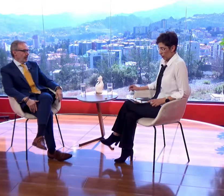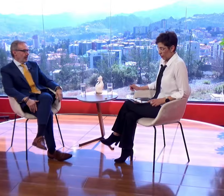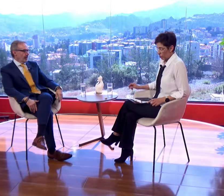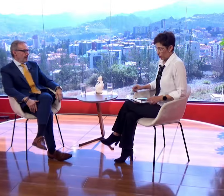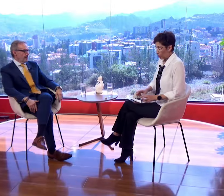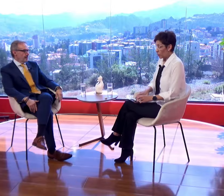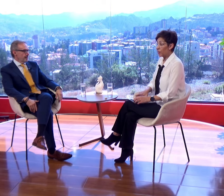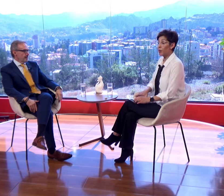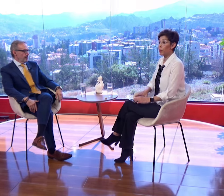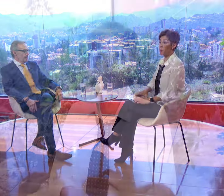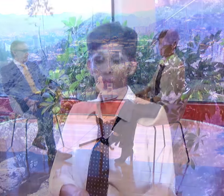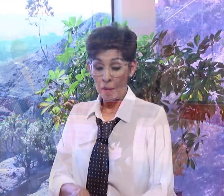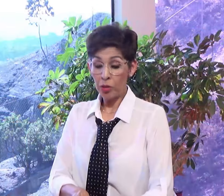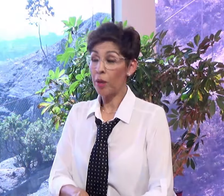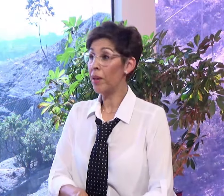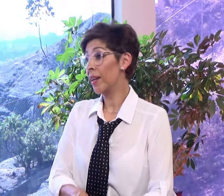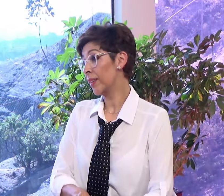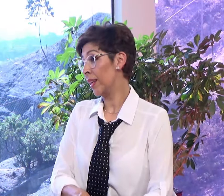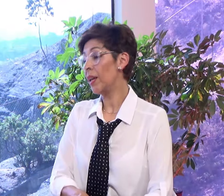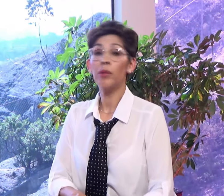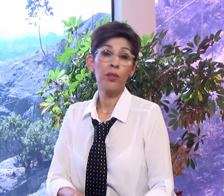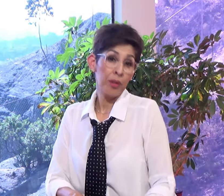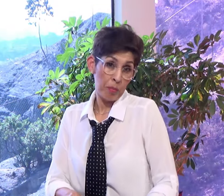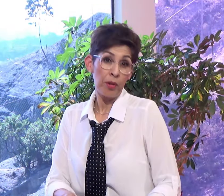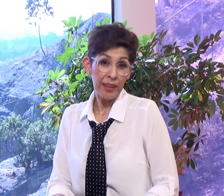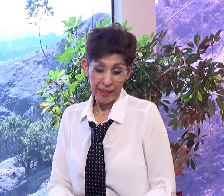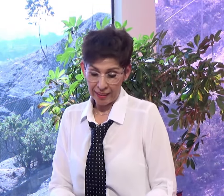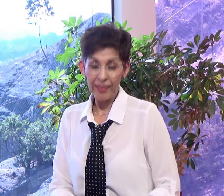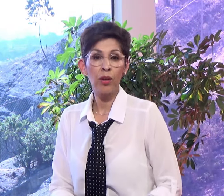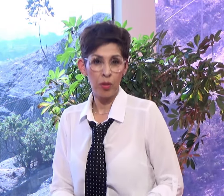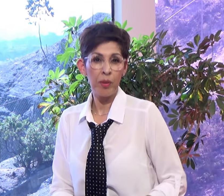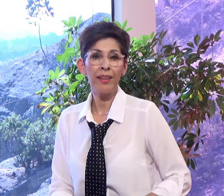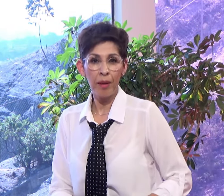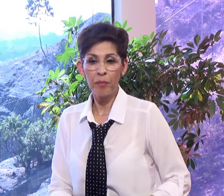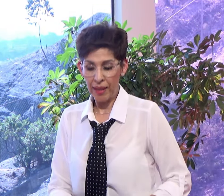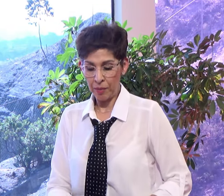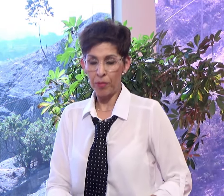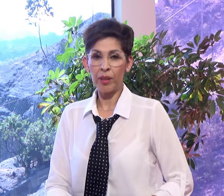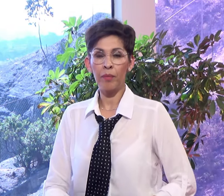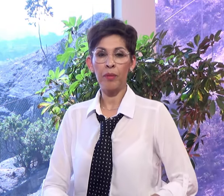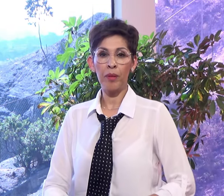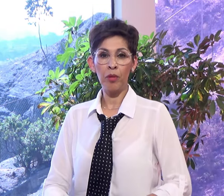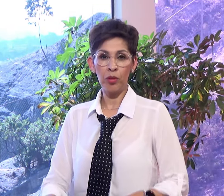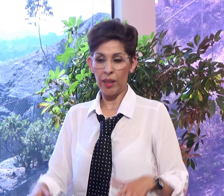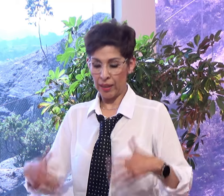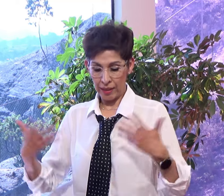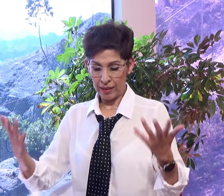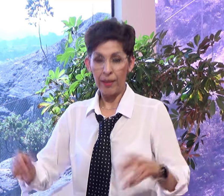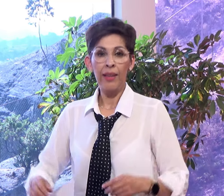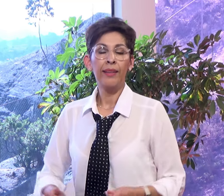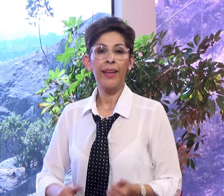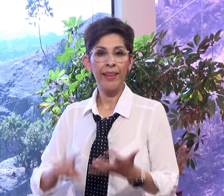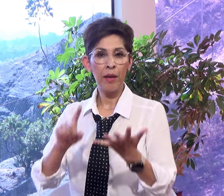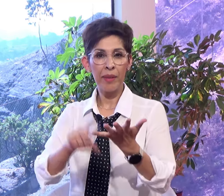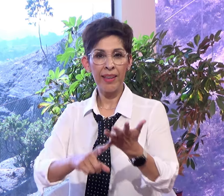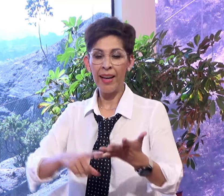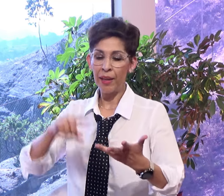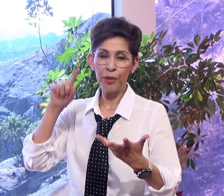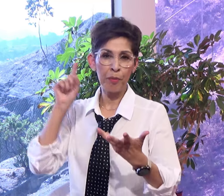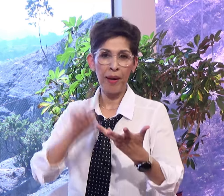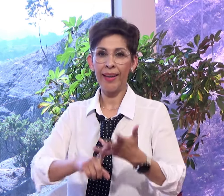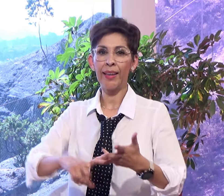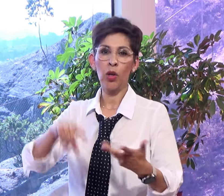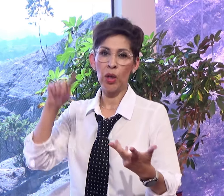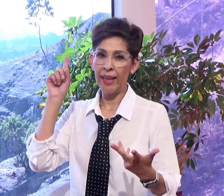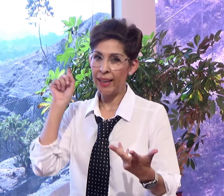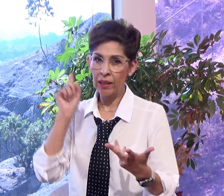Cuando llega el vocero me dice, vamos a hablar de política, de economía también, porque vivimos de ir al mercado,